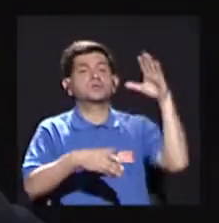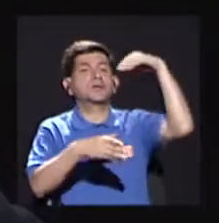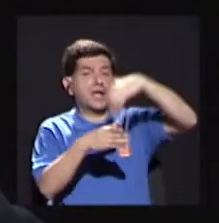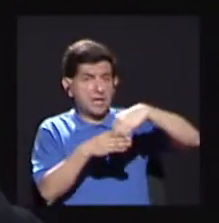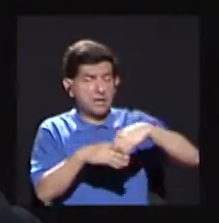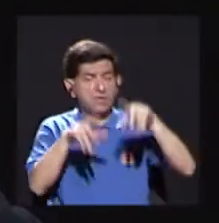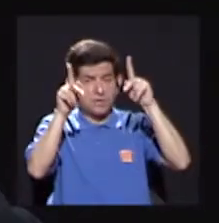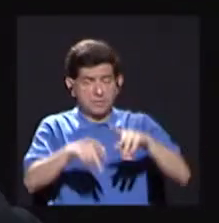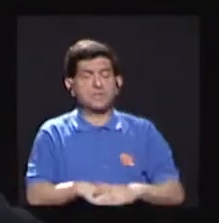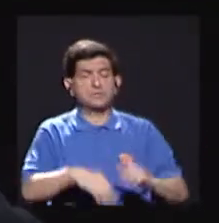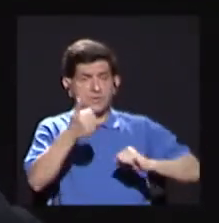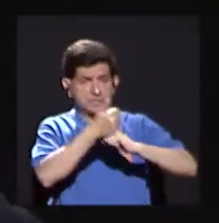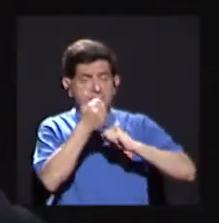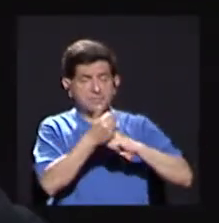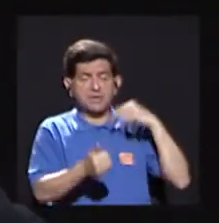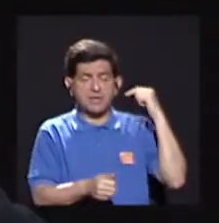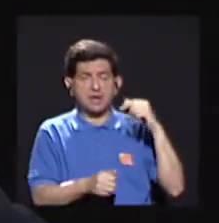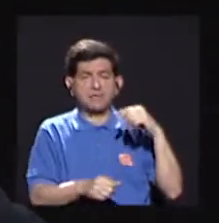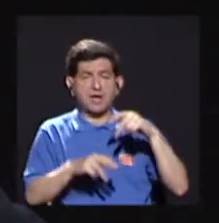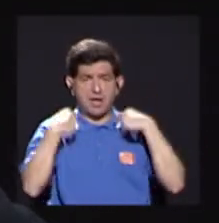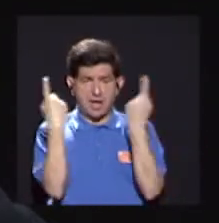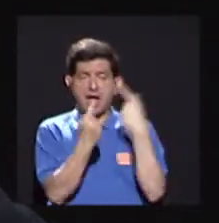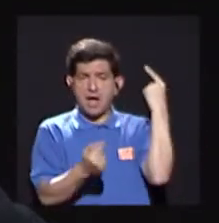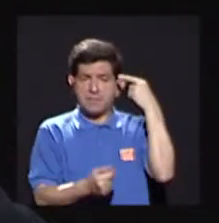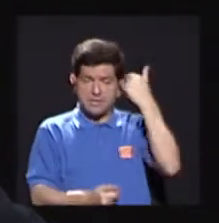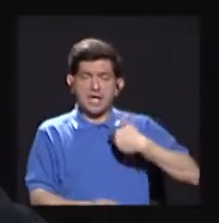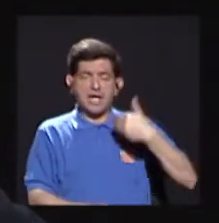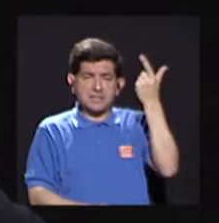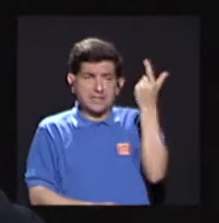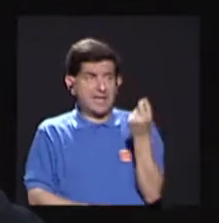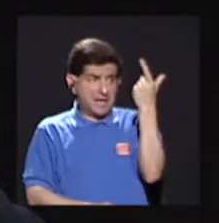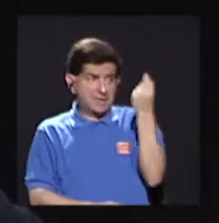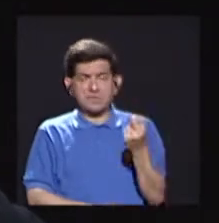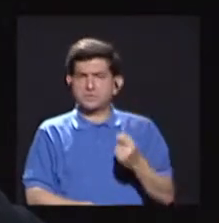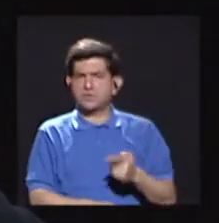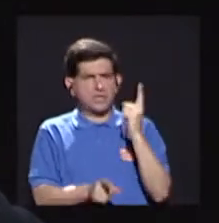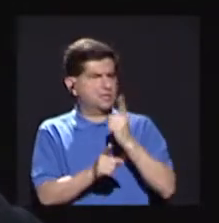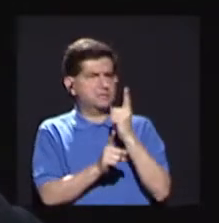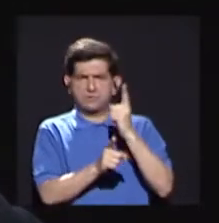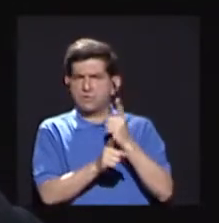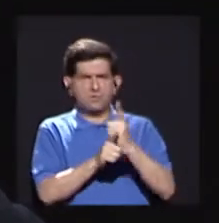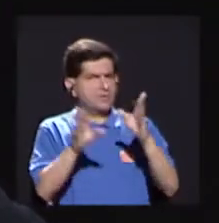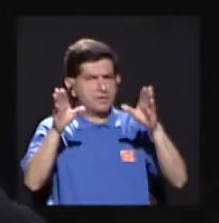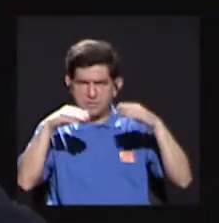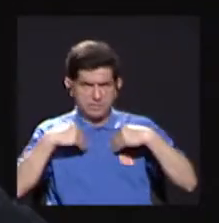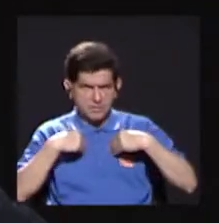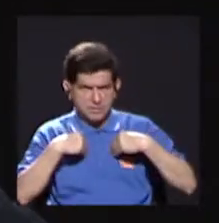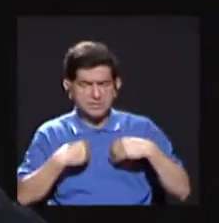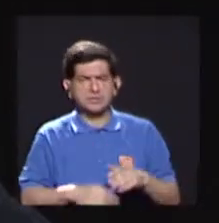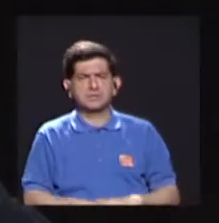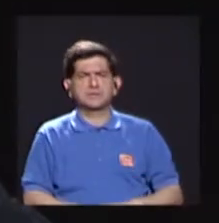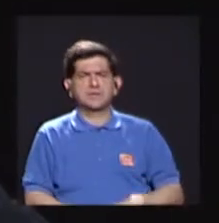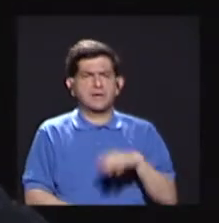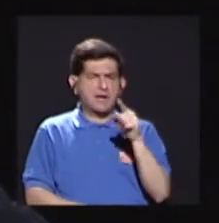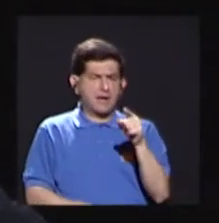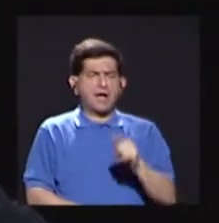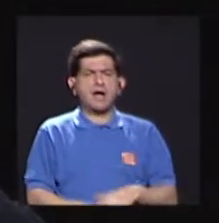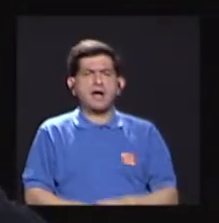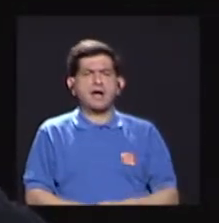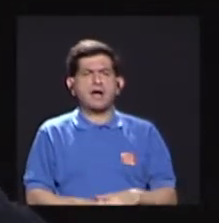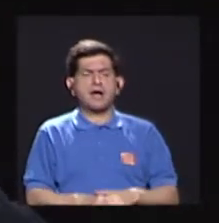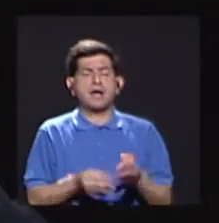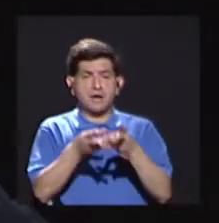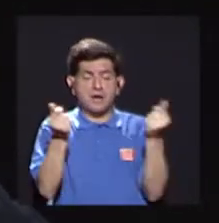favorecedores del partido del gobierno a recibir pensiones que no tenían por qué haber recibido por ejemplo y resolvió al